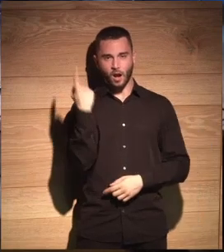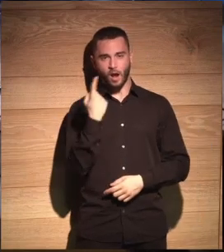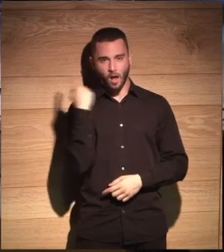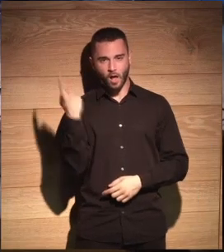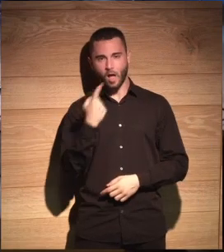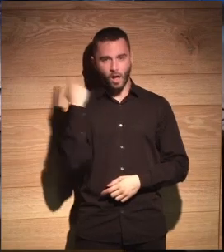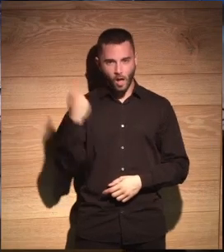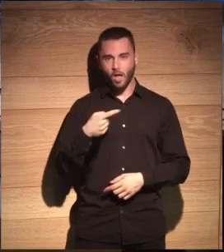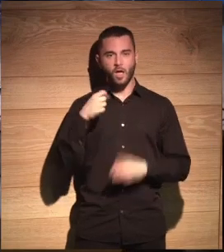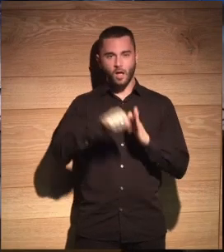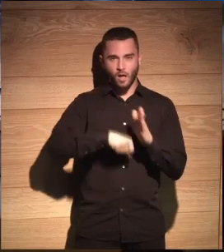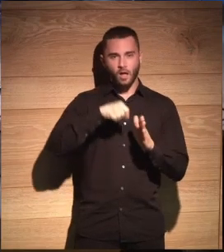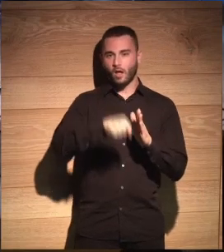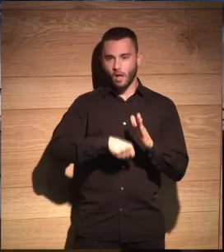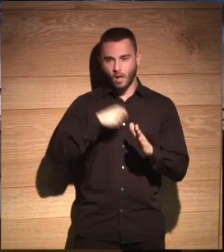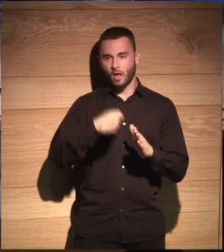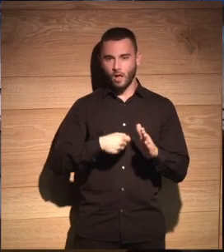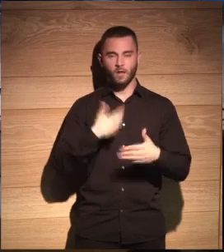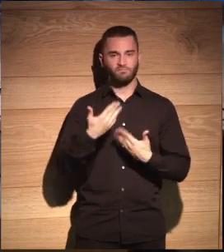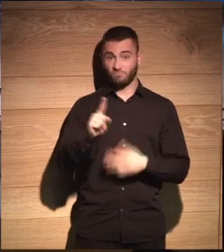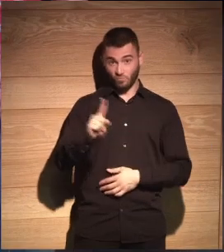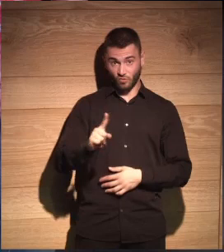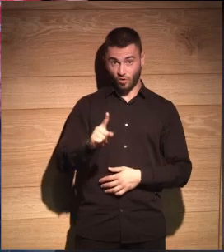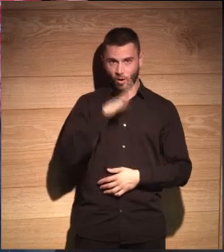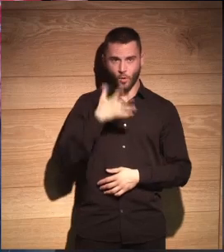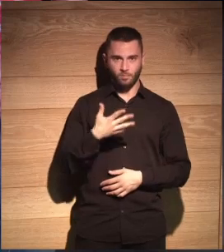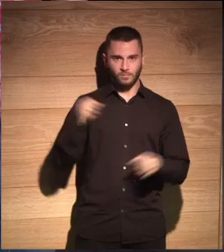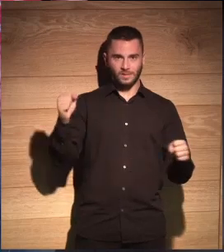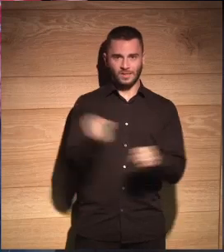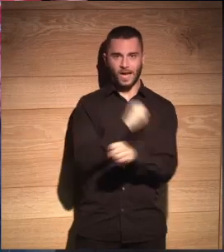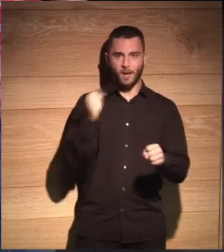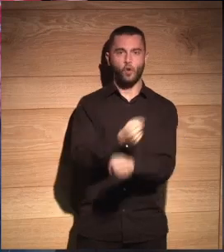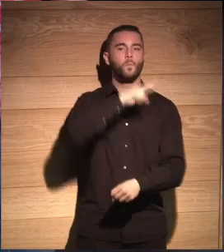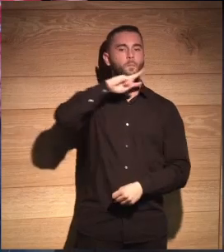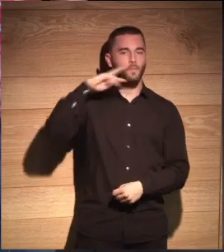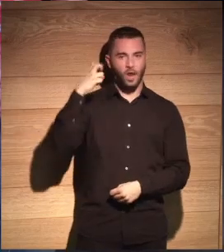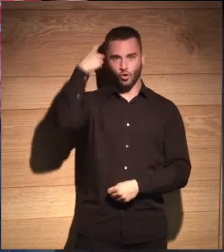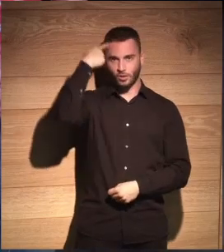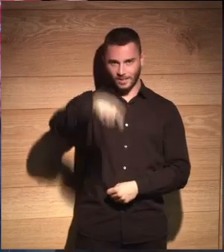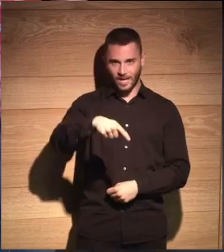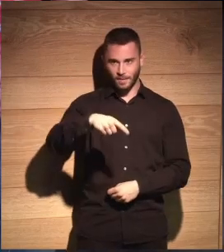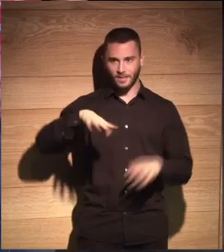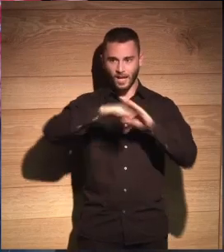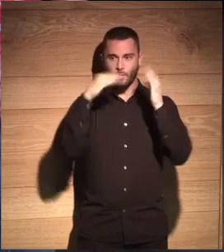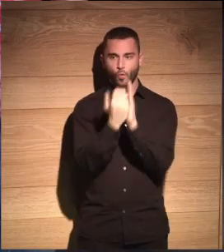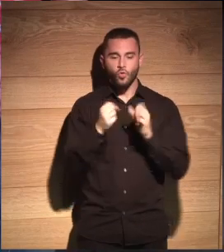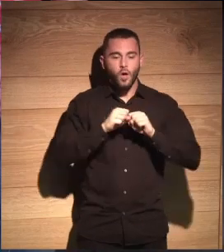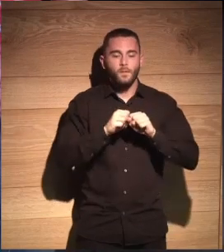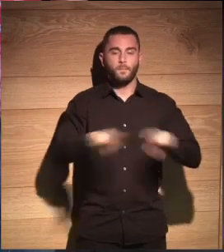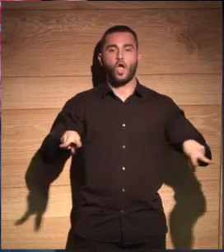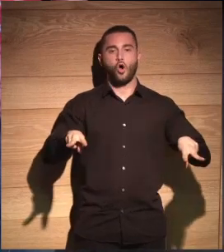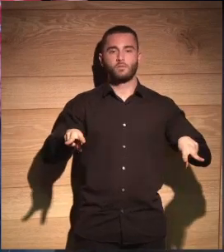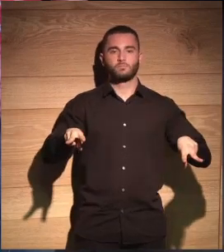personas. Porque valoras el trabajo y porque sabes que el peor de los mundos es